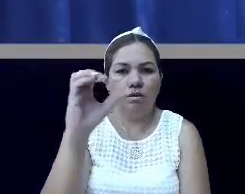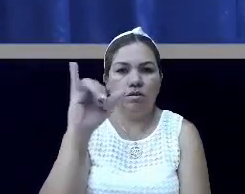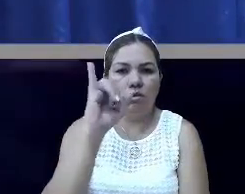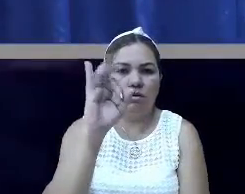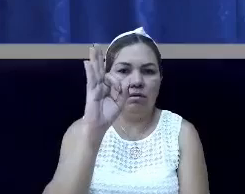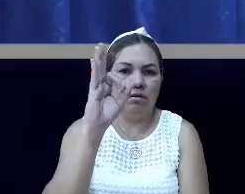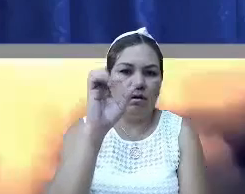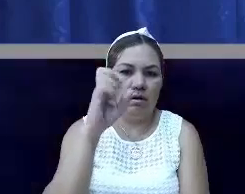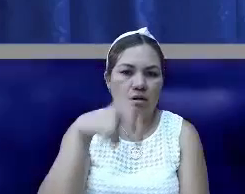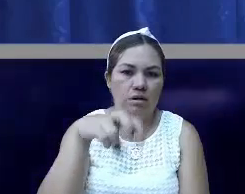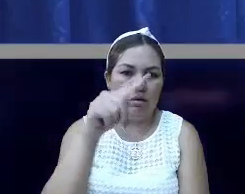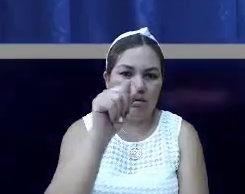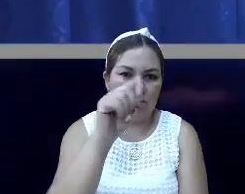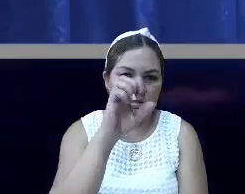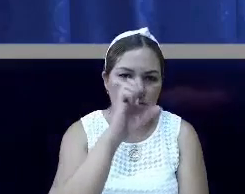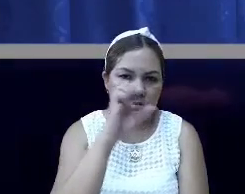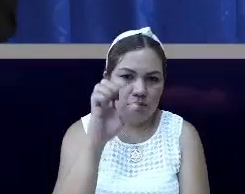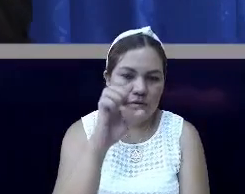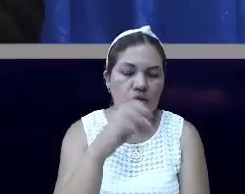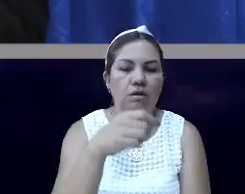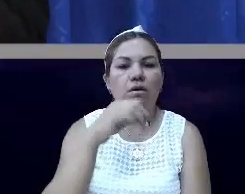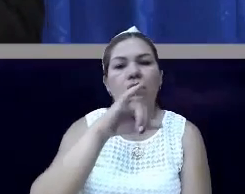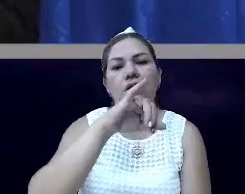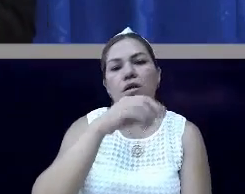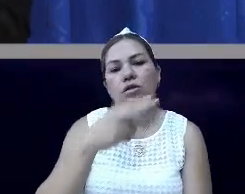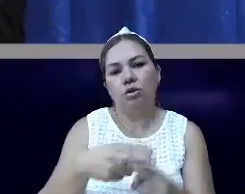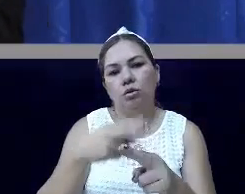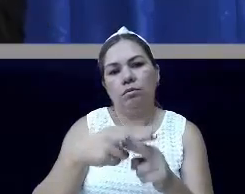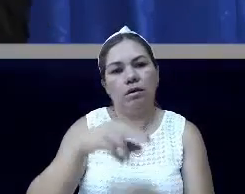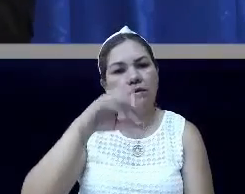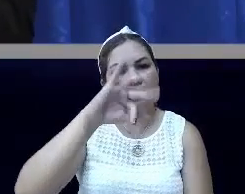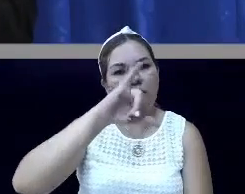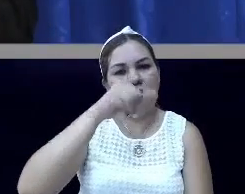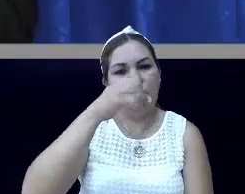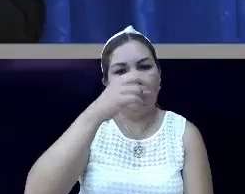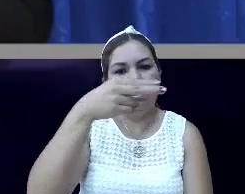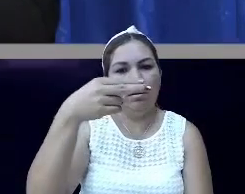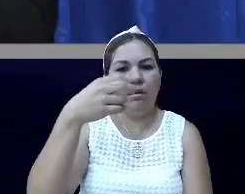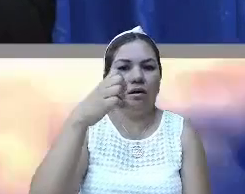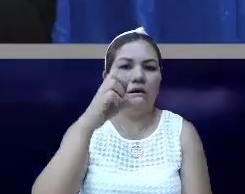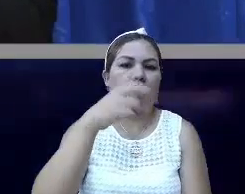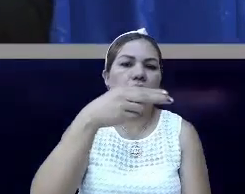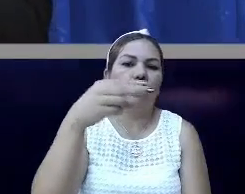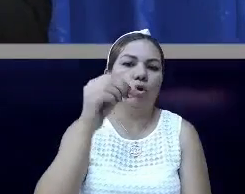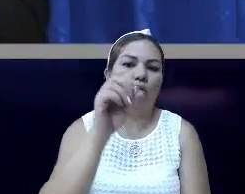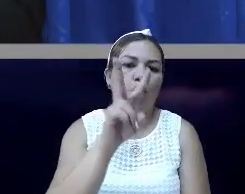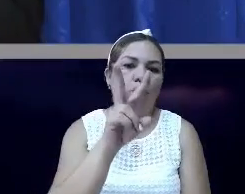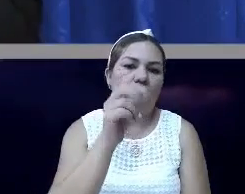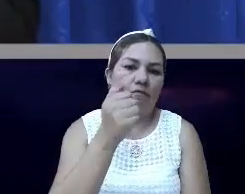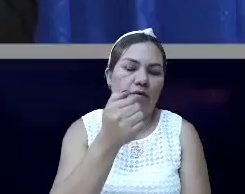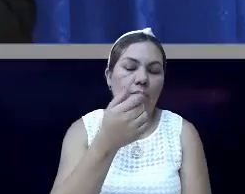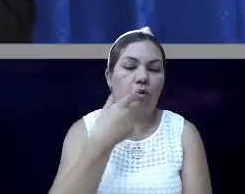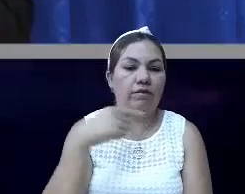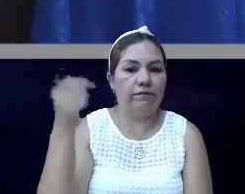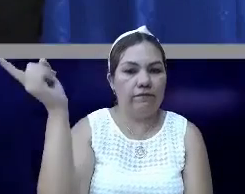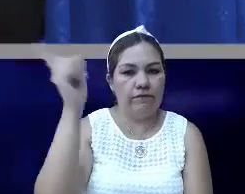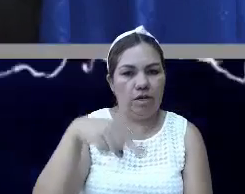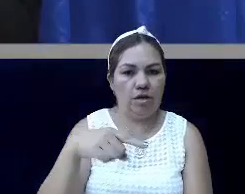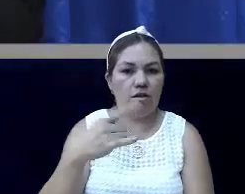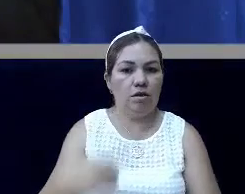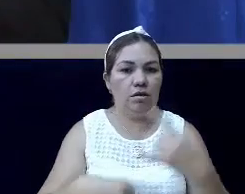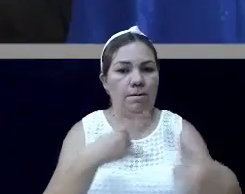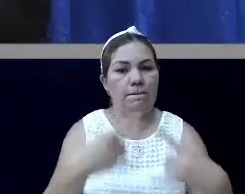Jehová, y desde el nacimiento del sol su gloria, porque vendrá el enemigo como un